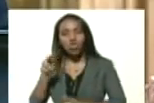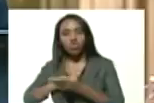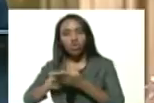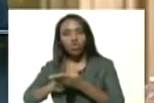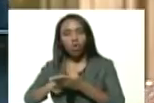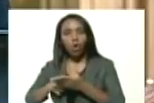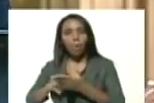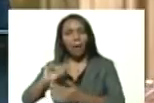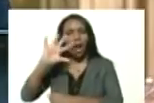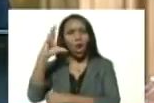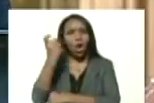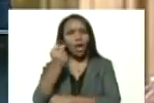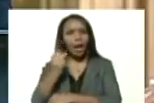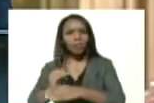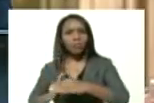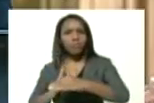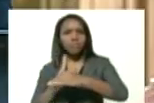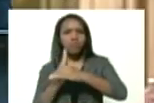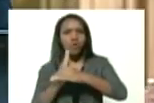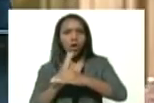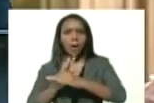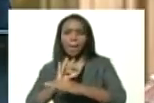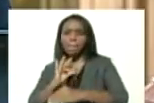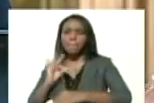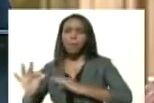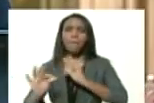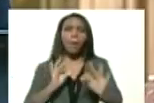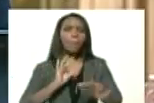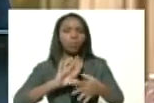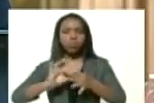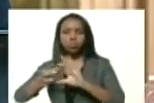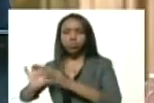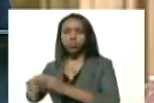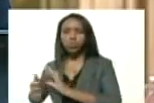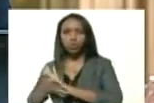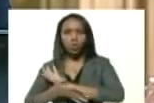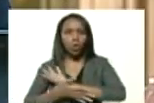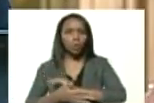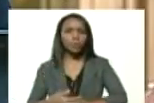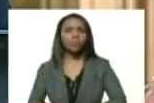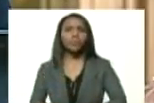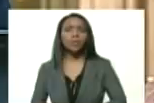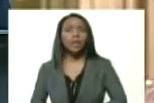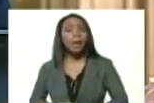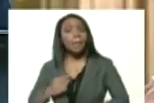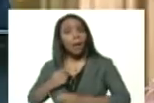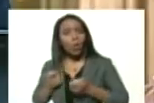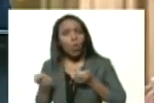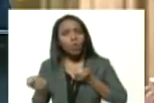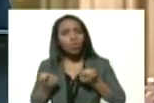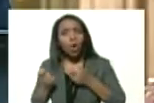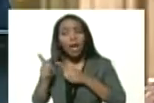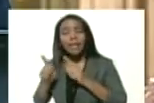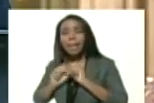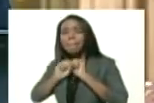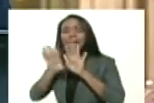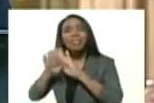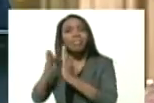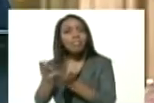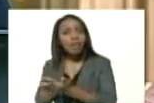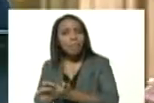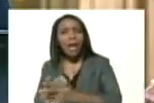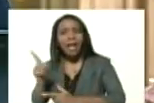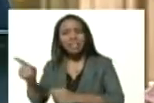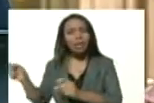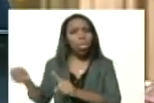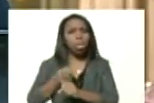para lograr romper total y absolutamente las cadenas de transmisión para controlar esta pandemia que está